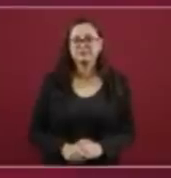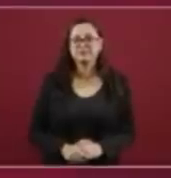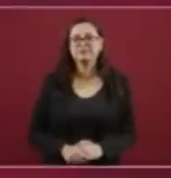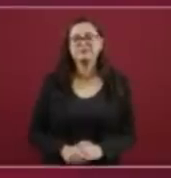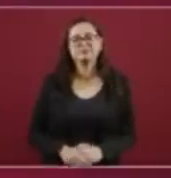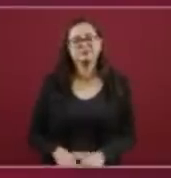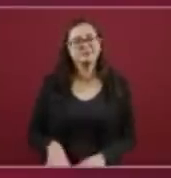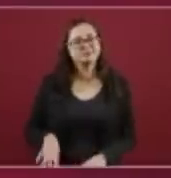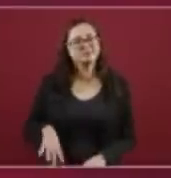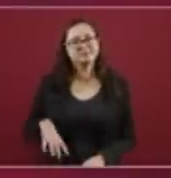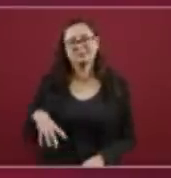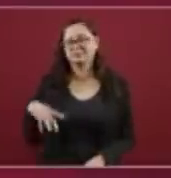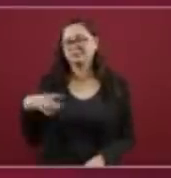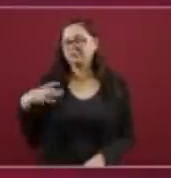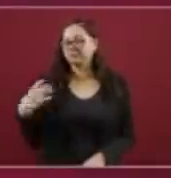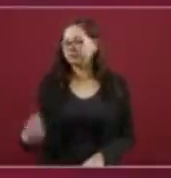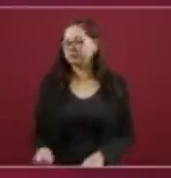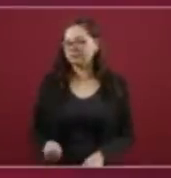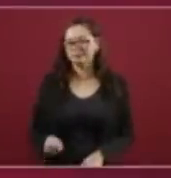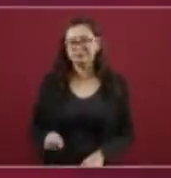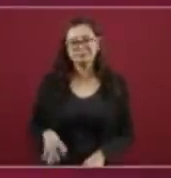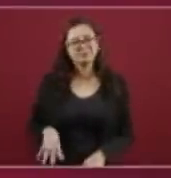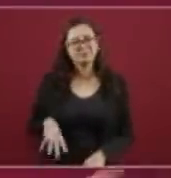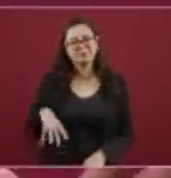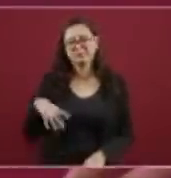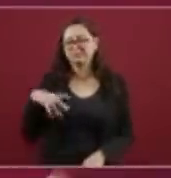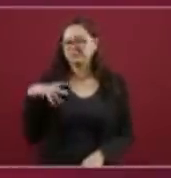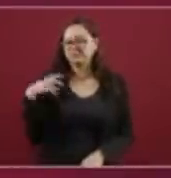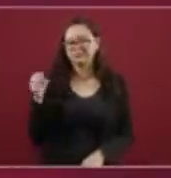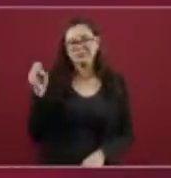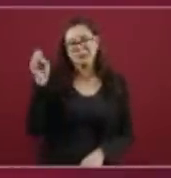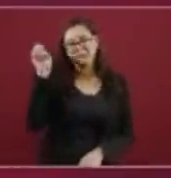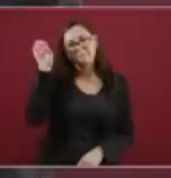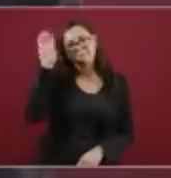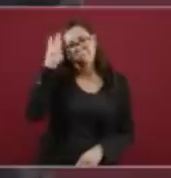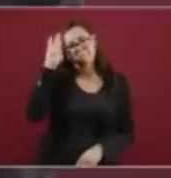Abusaron, se pasaron.